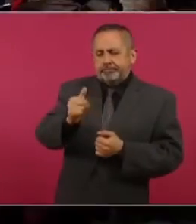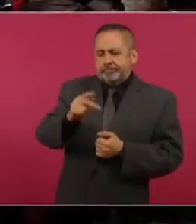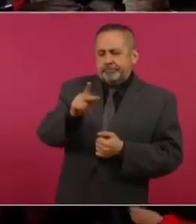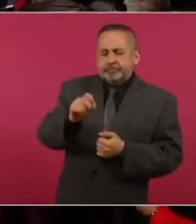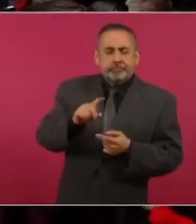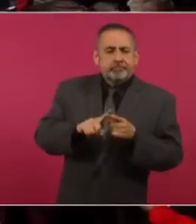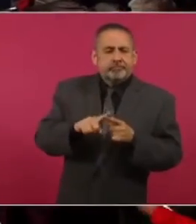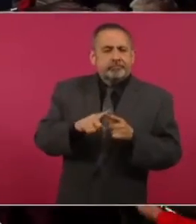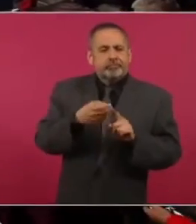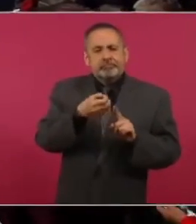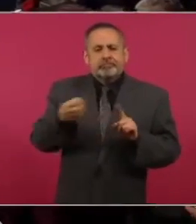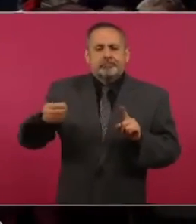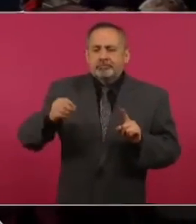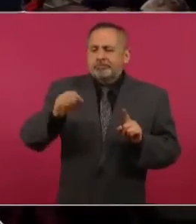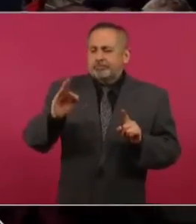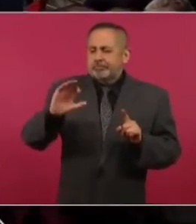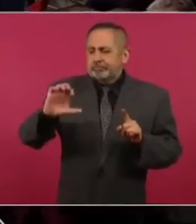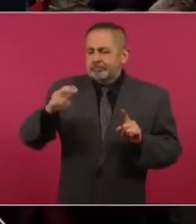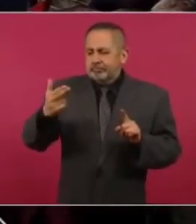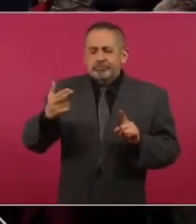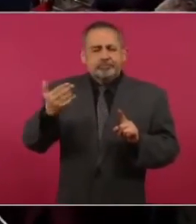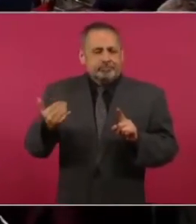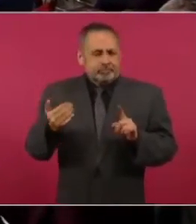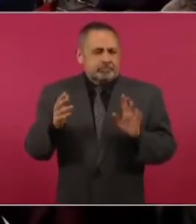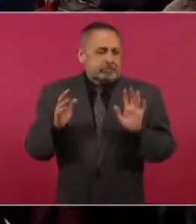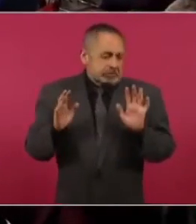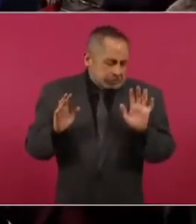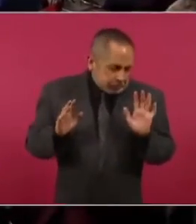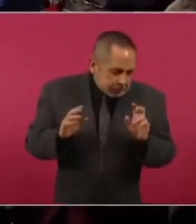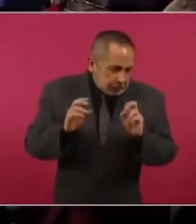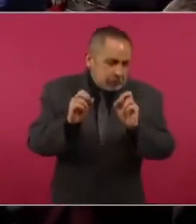Orden de Calderón y García Luna. Beitia.